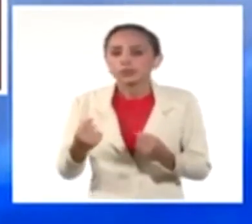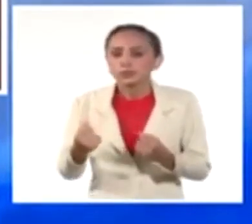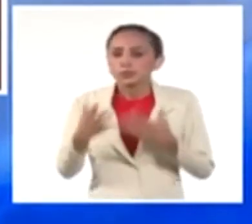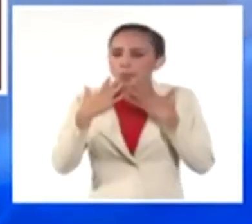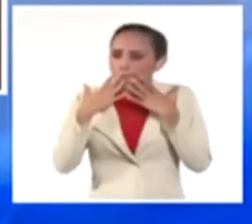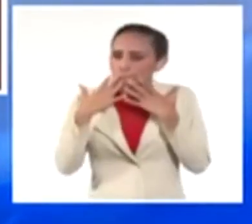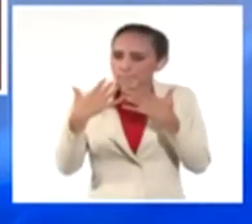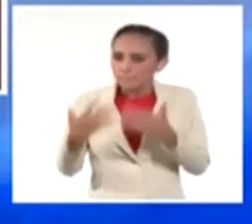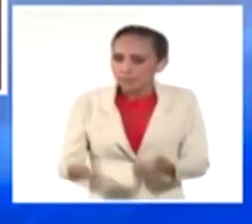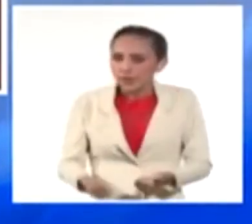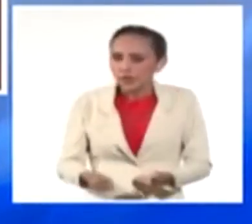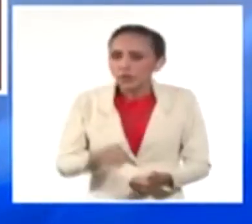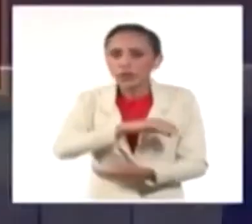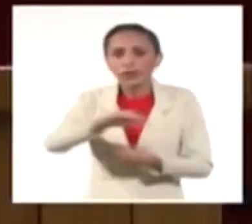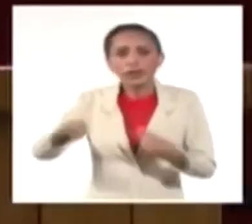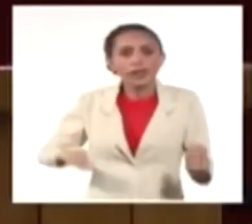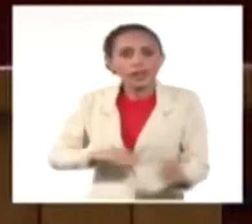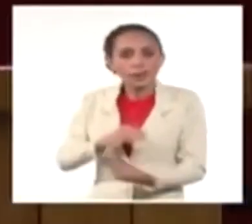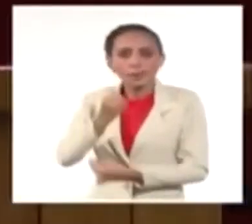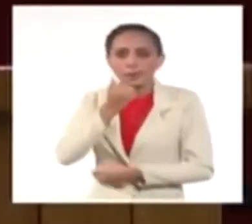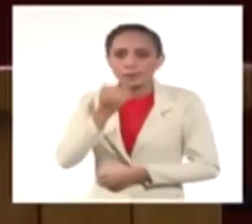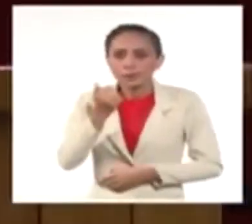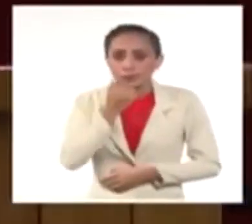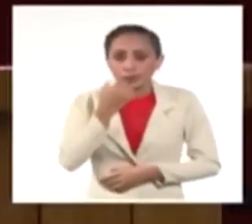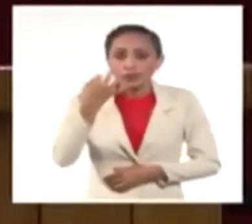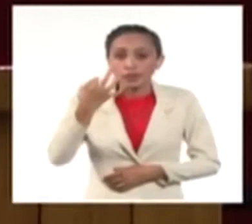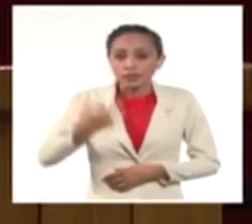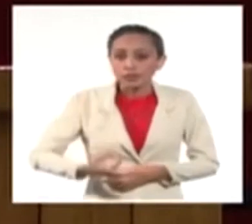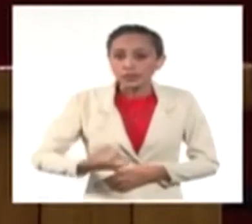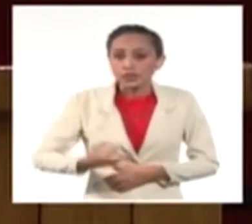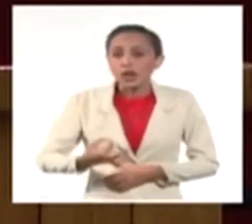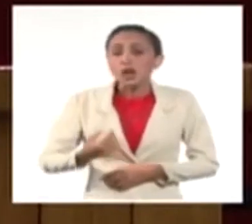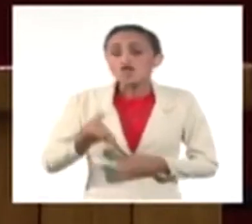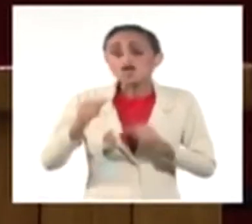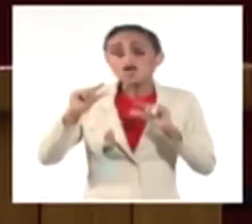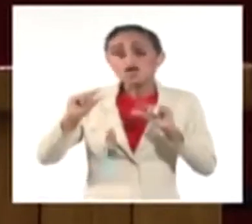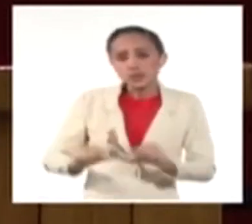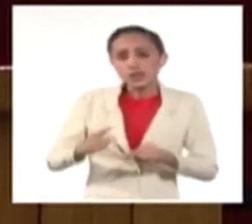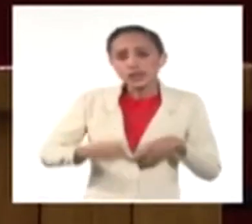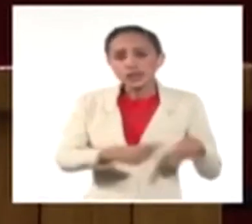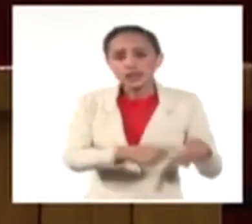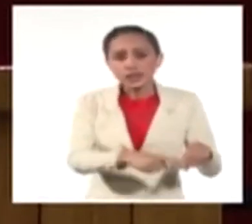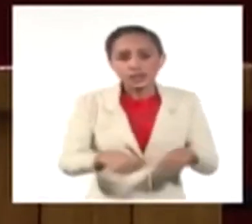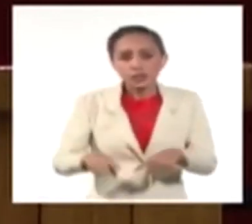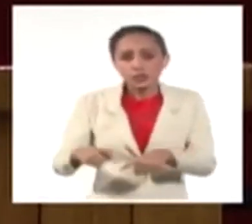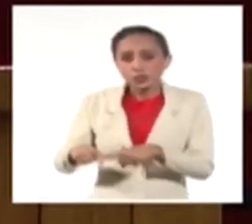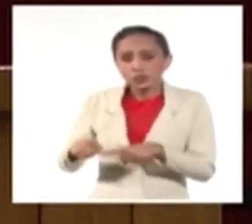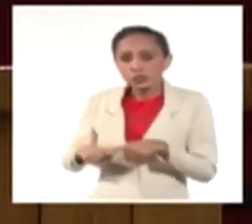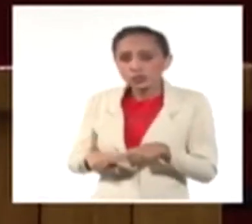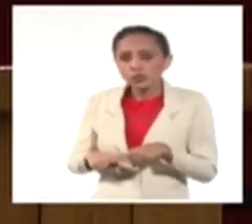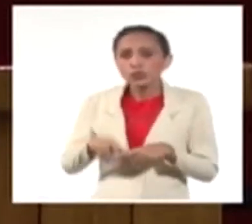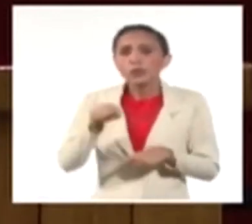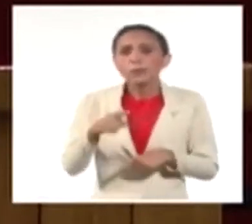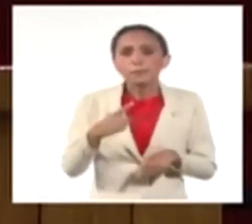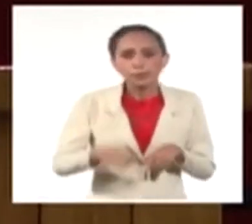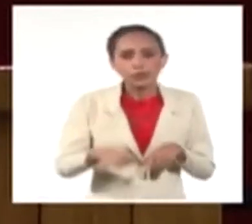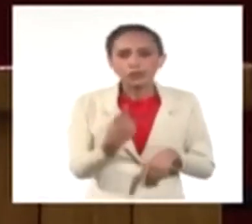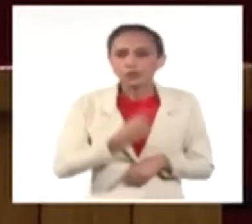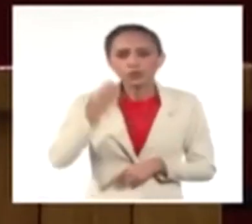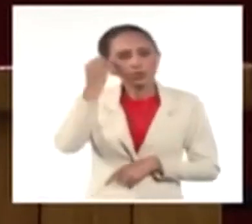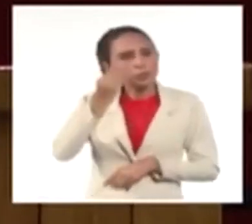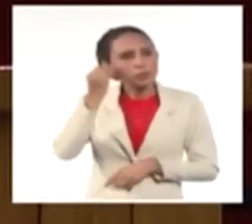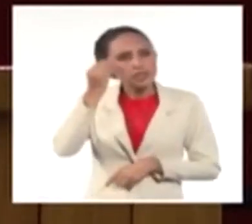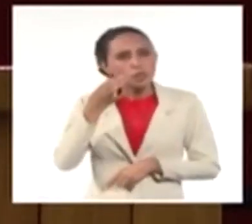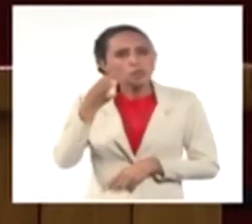participativo y transformador, que a pesar de ser finito en sus recursos financieros, es optimista y